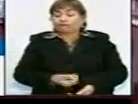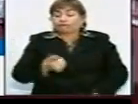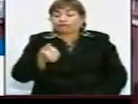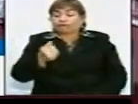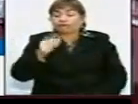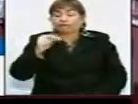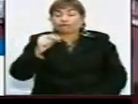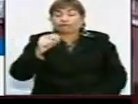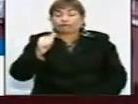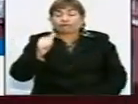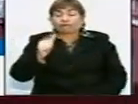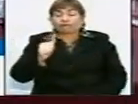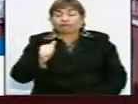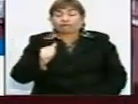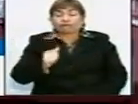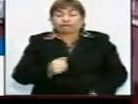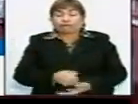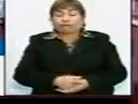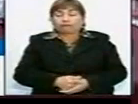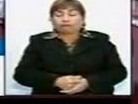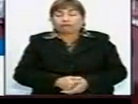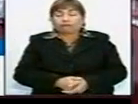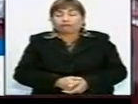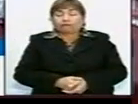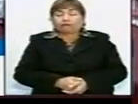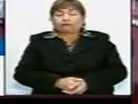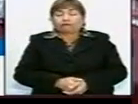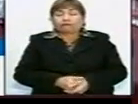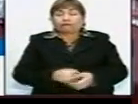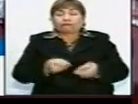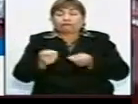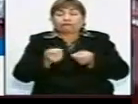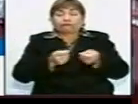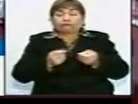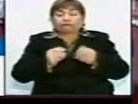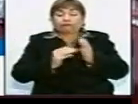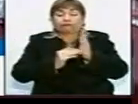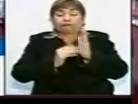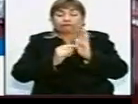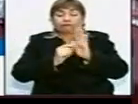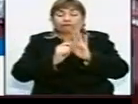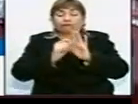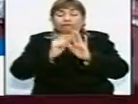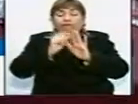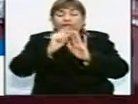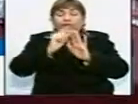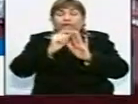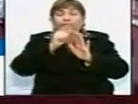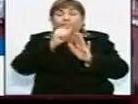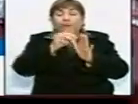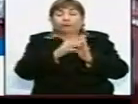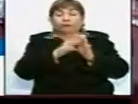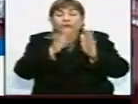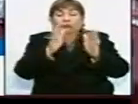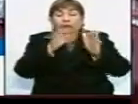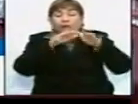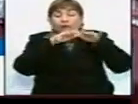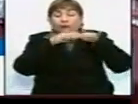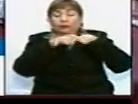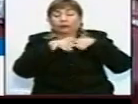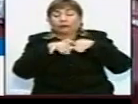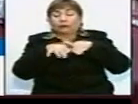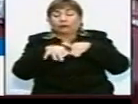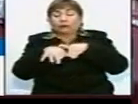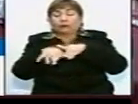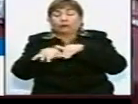este estaciones de control y de medición y eso lo que da en alerta está bajando mil y